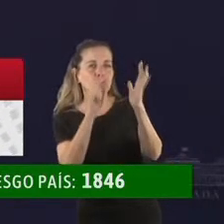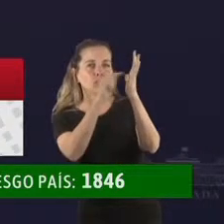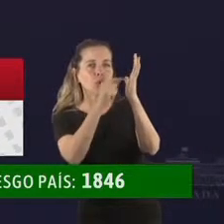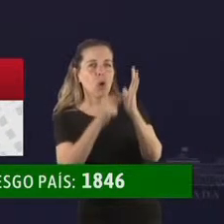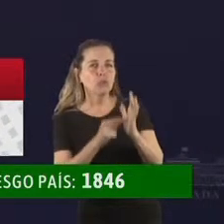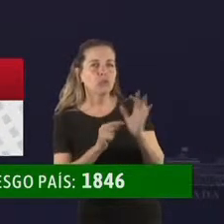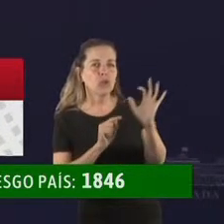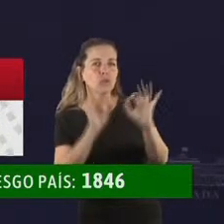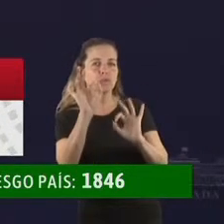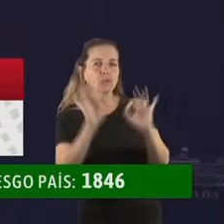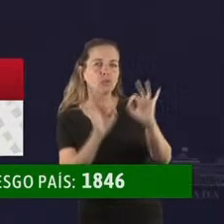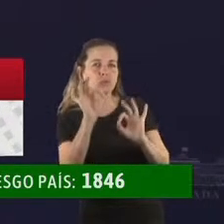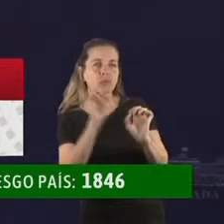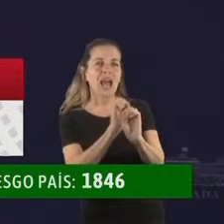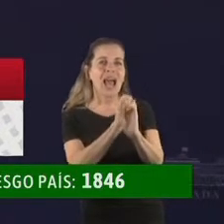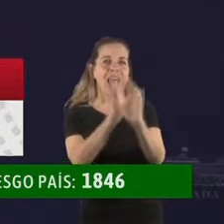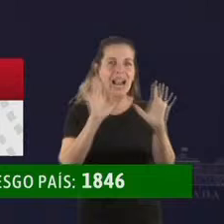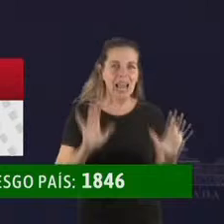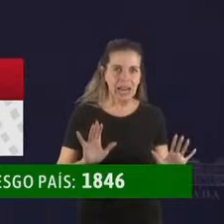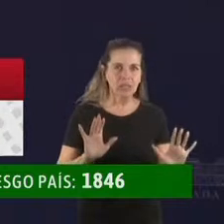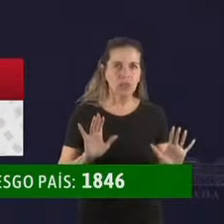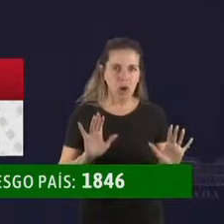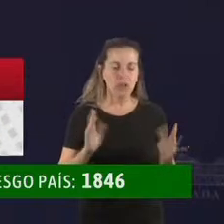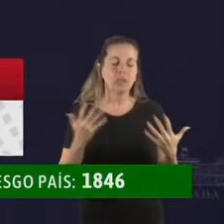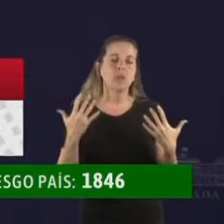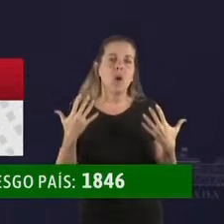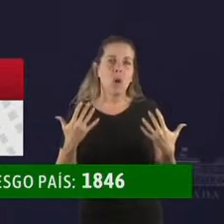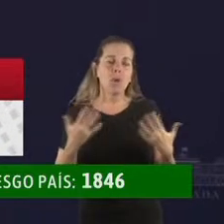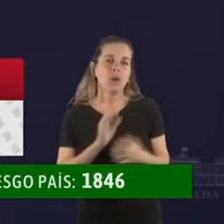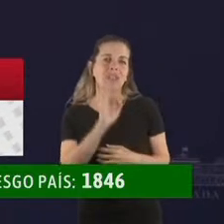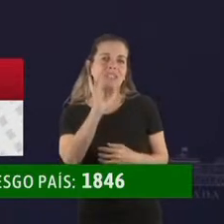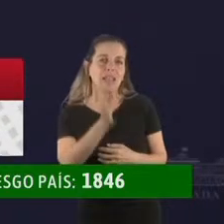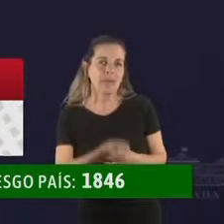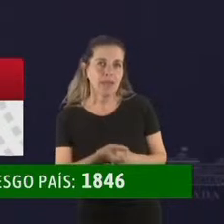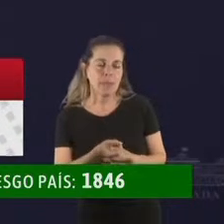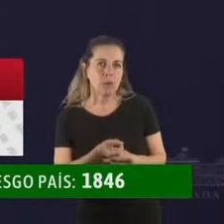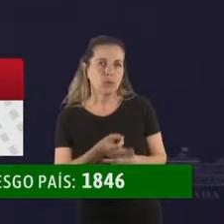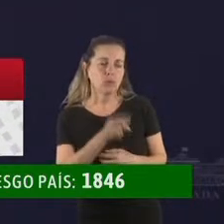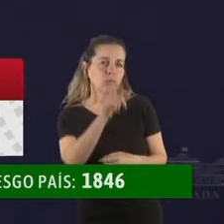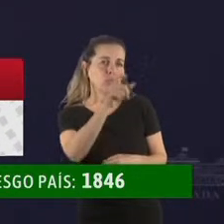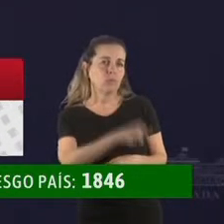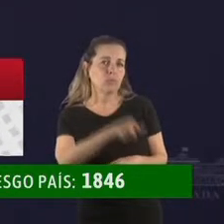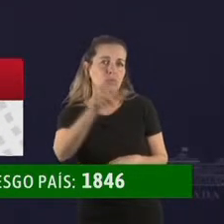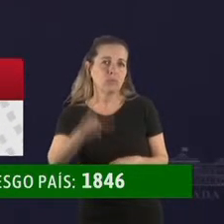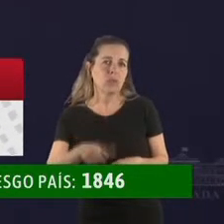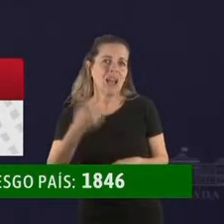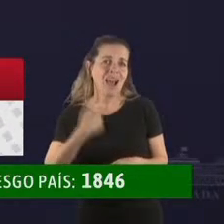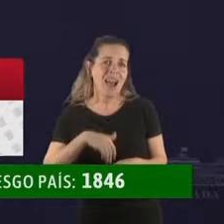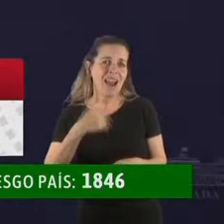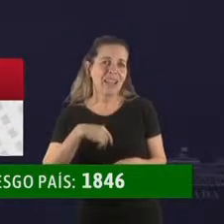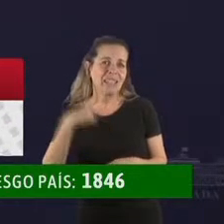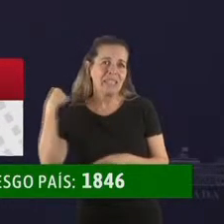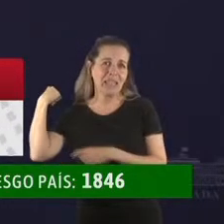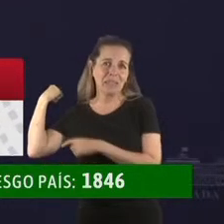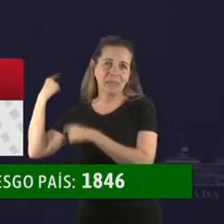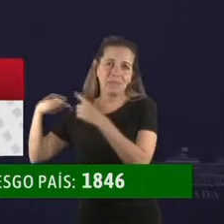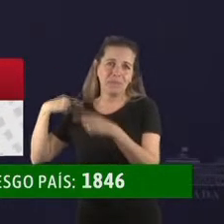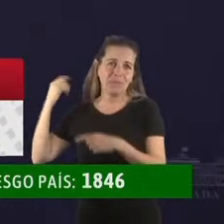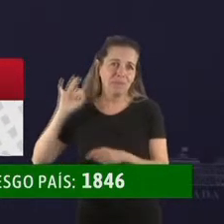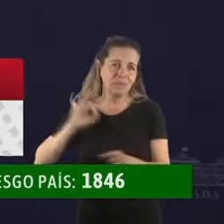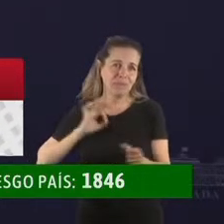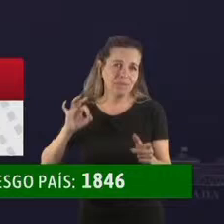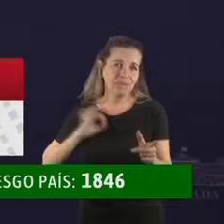supuesto entendemos que los argentinos venimos de una lógica de 20